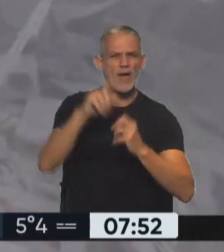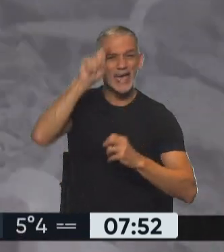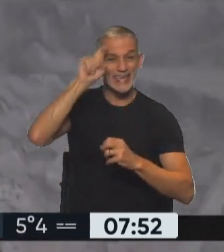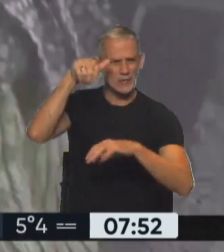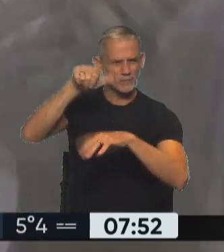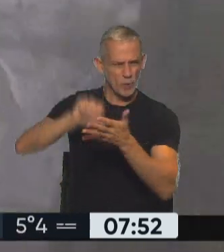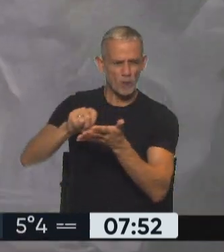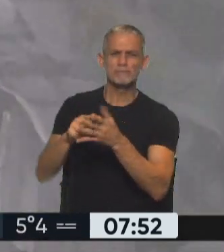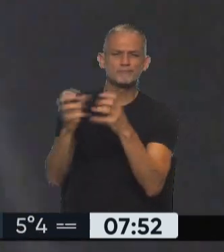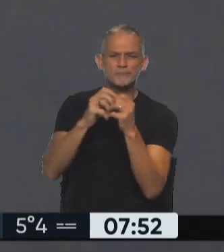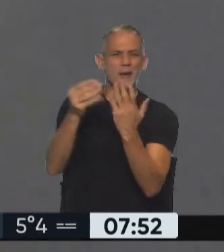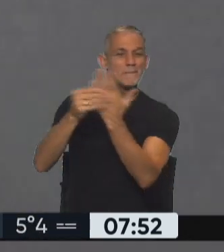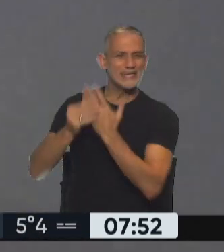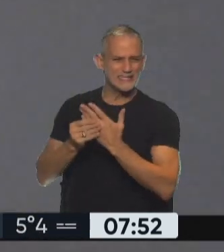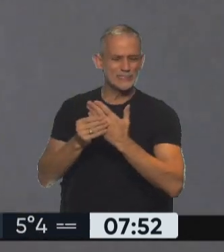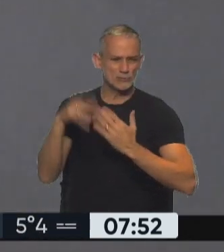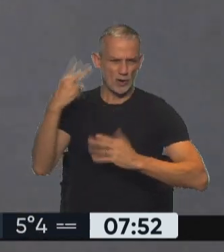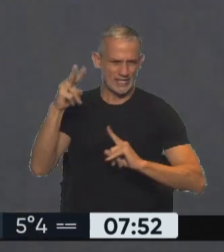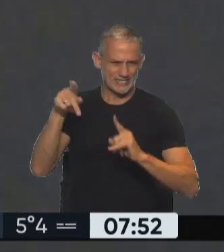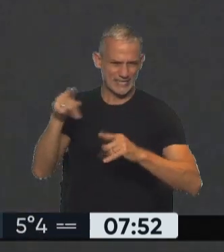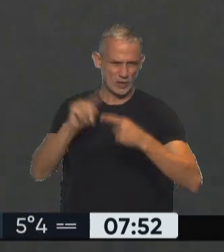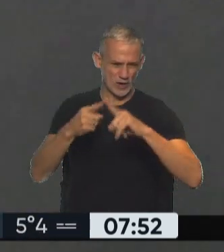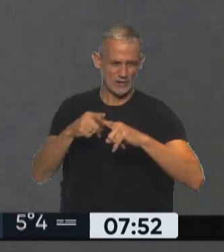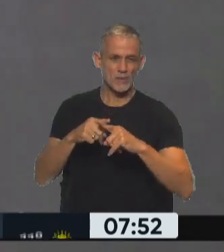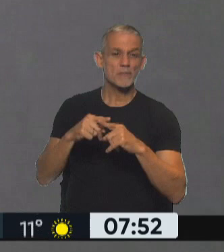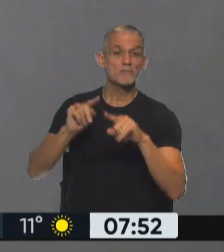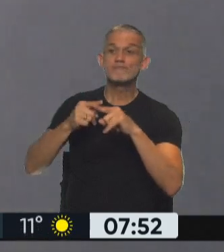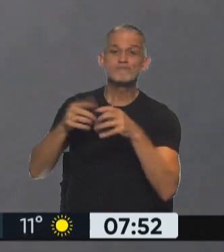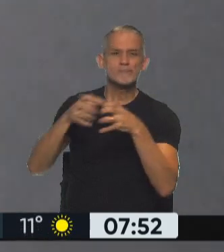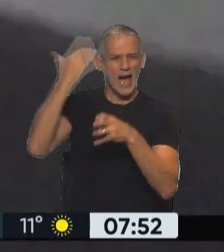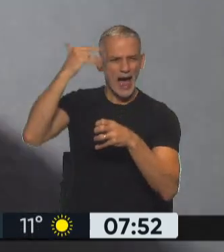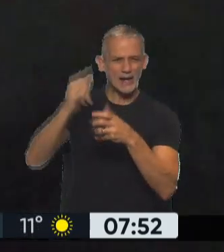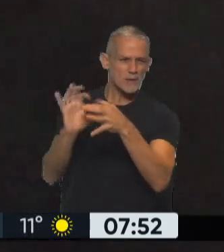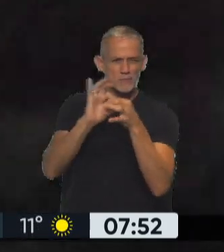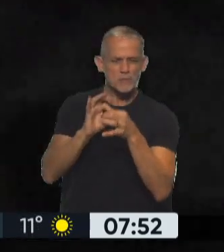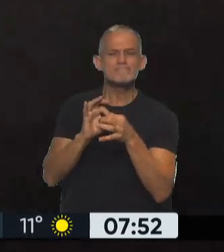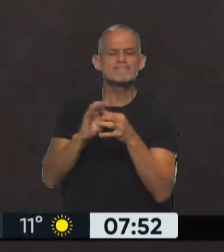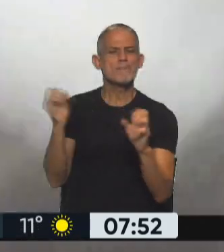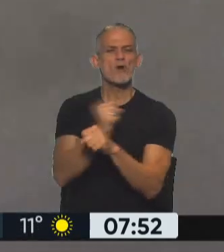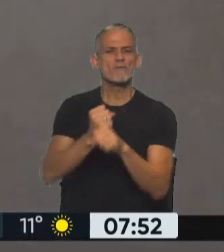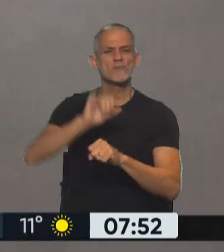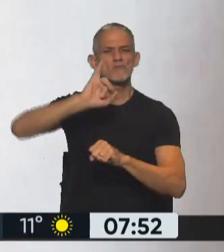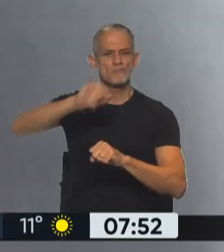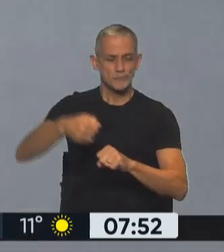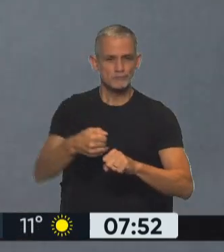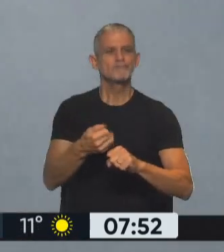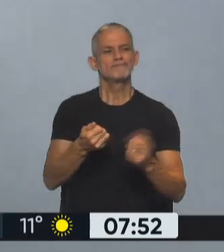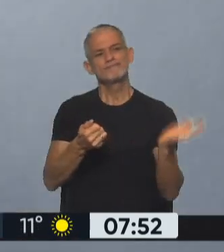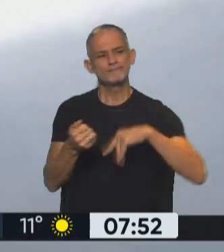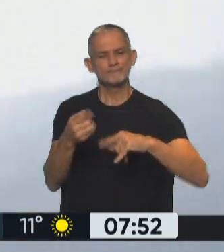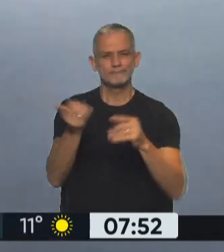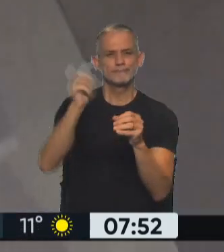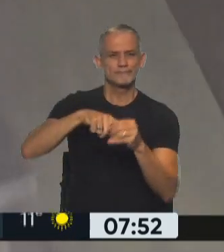Egipto los ministros de exteriores de la liga árabe y justamente confirmaron la readmisión